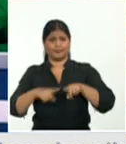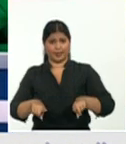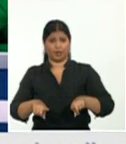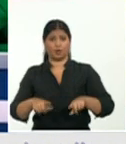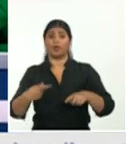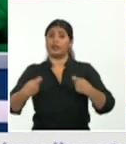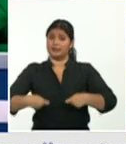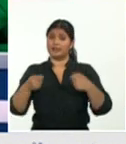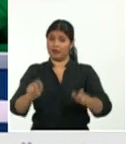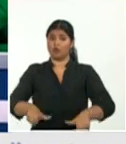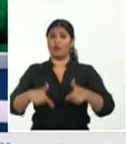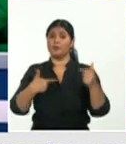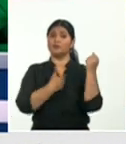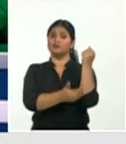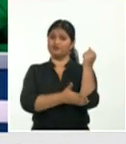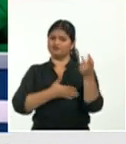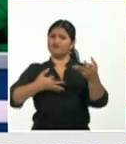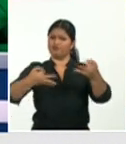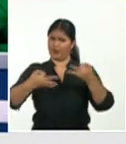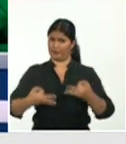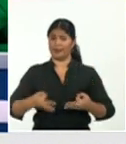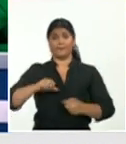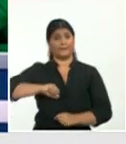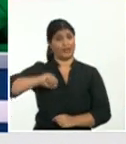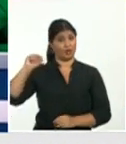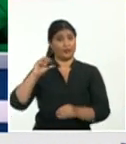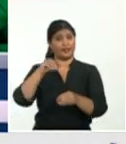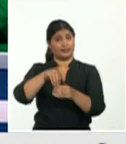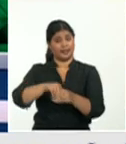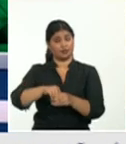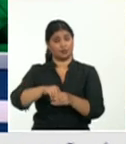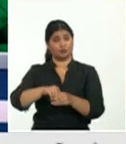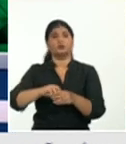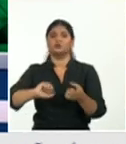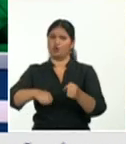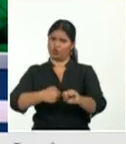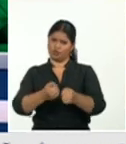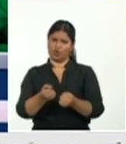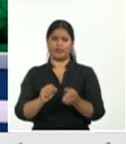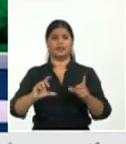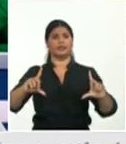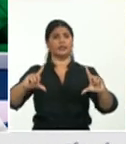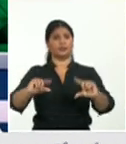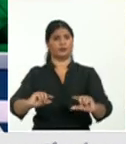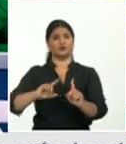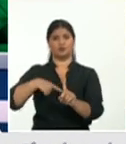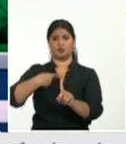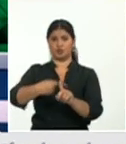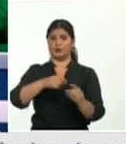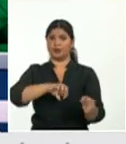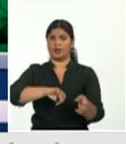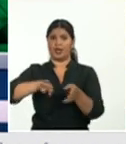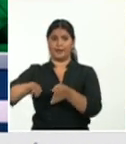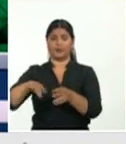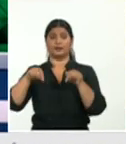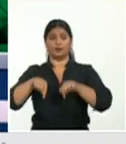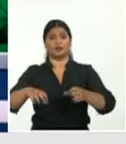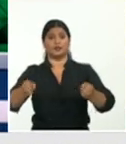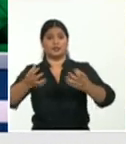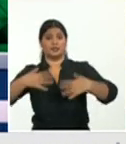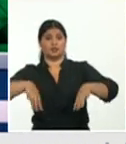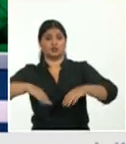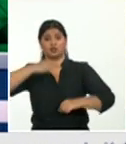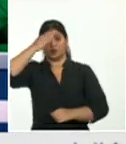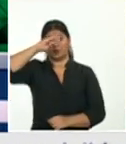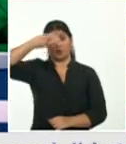un poco más para que se logre controlar la transmisión. De esta forma y con este comportamiento, Cuba